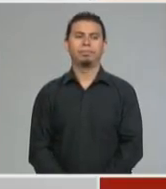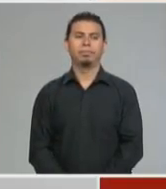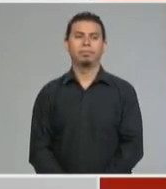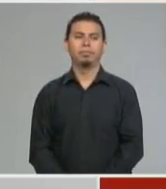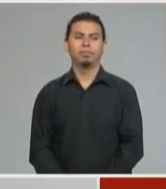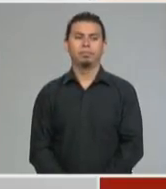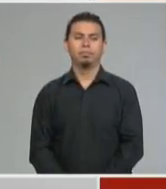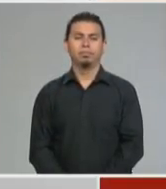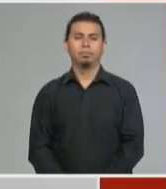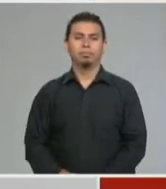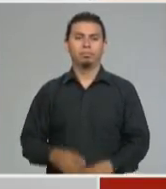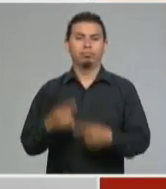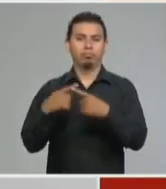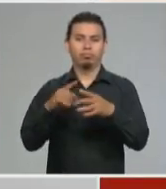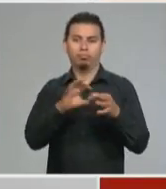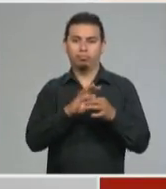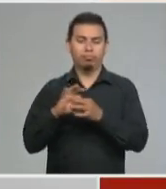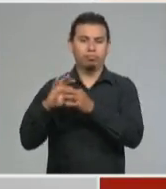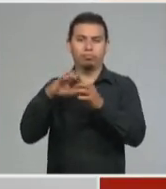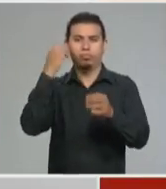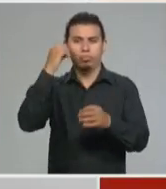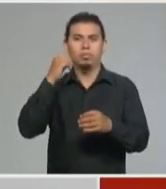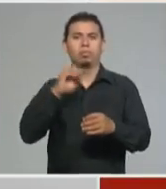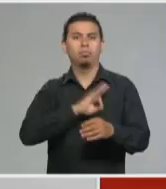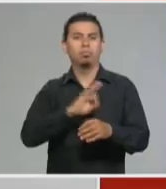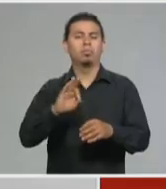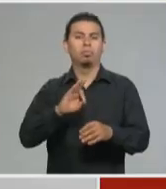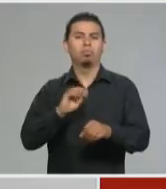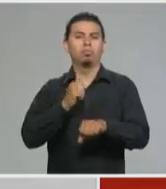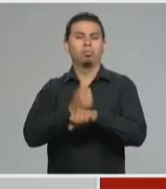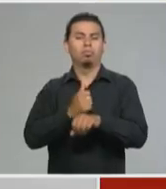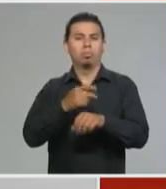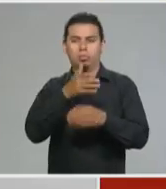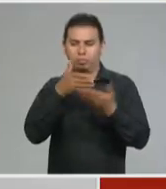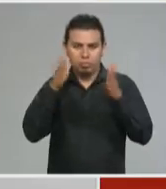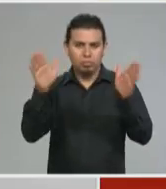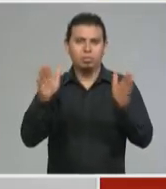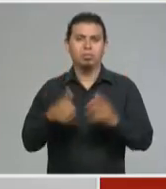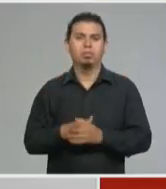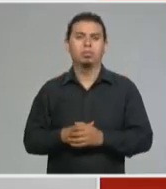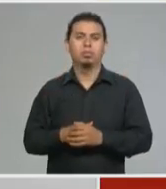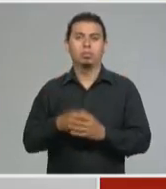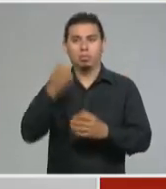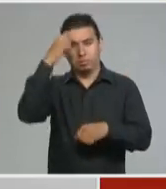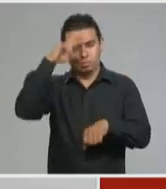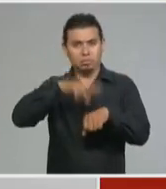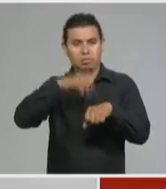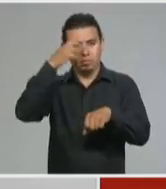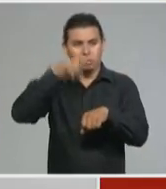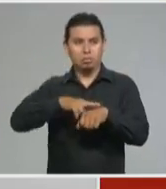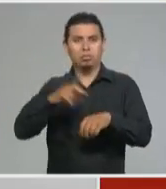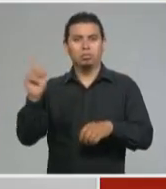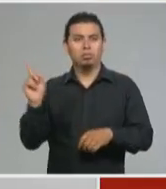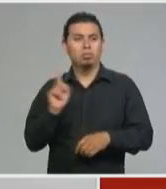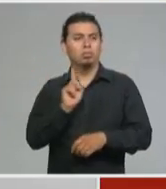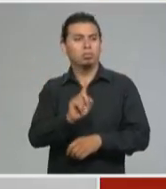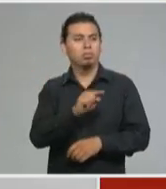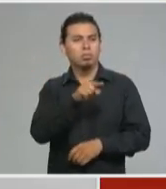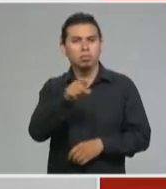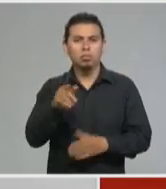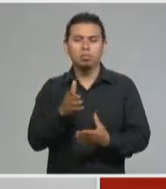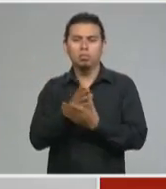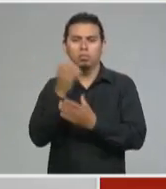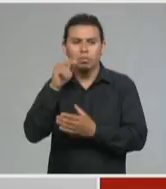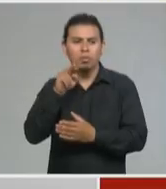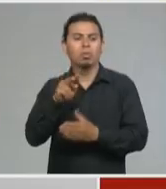La diversidad de Oaxaca es una realidad apreciada por viajeros y visitantes, muchos extranjeros que la han recorrido desde el siglo